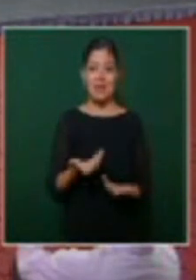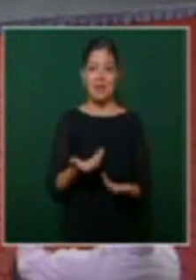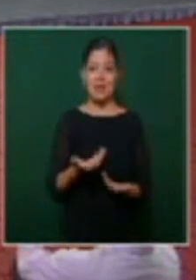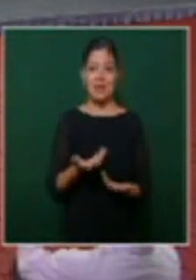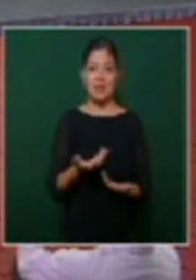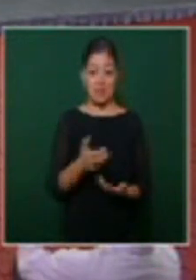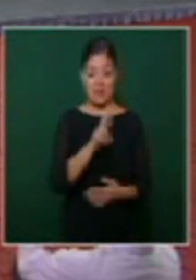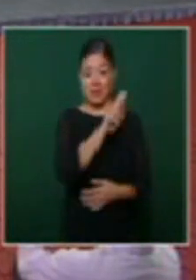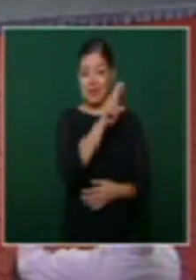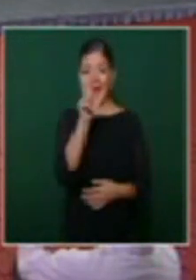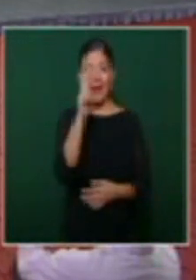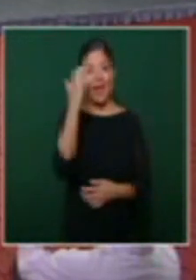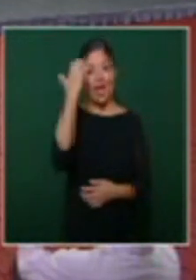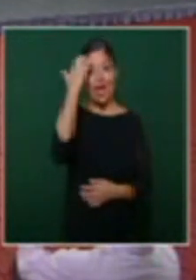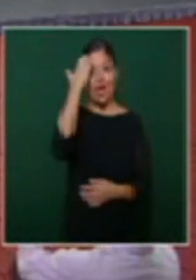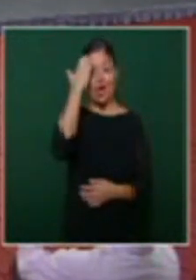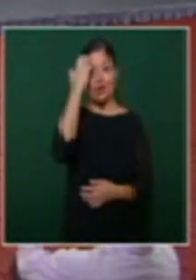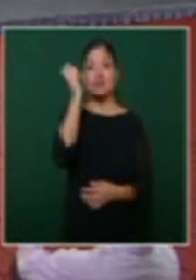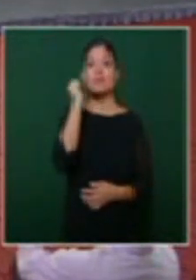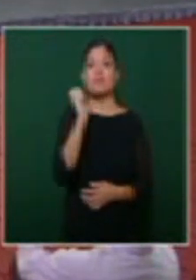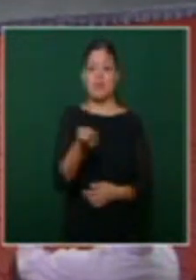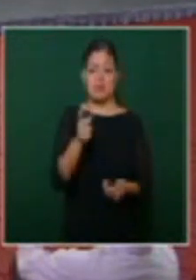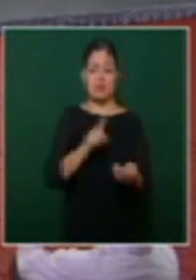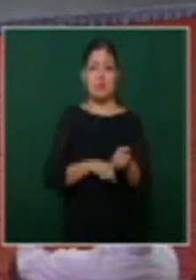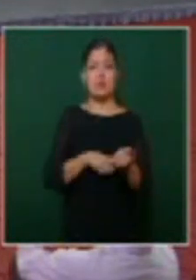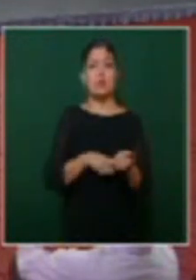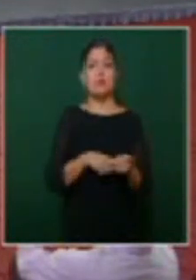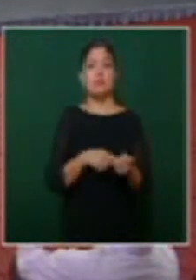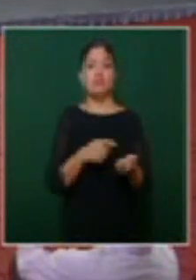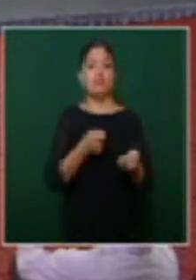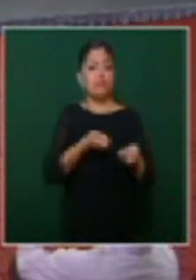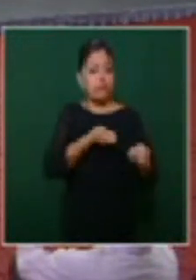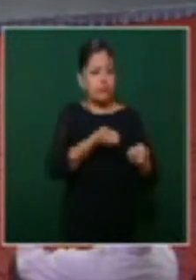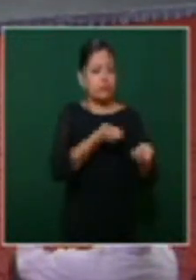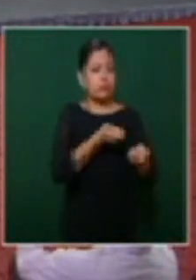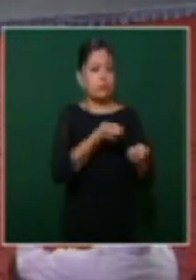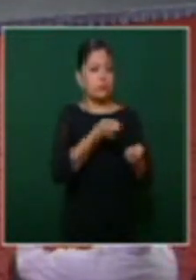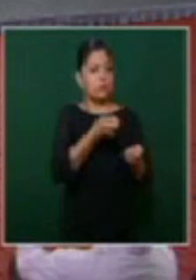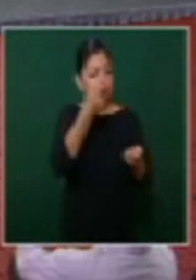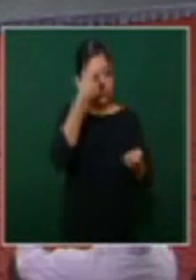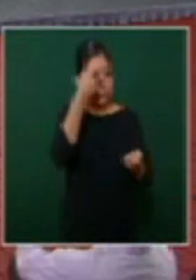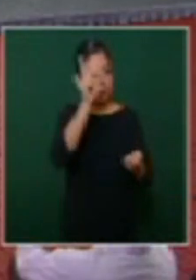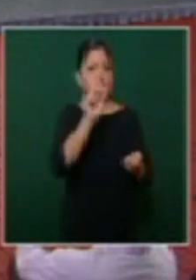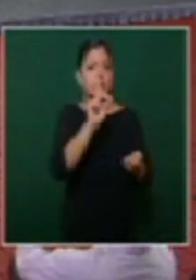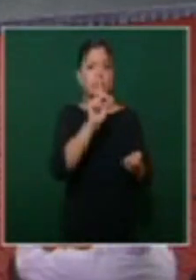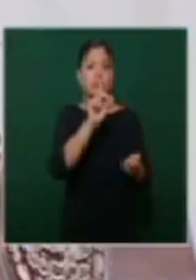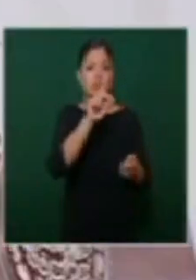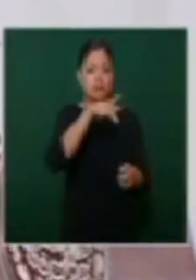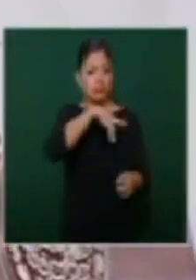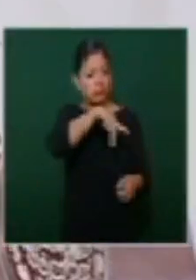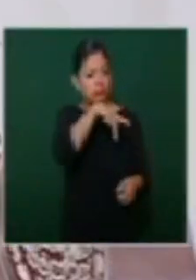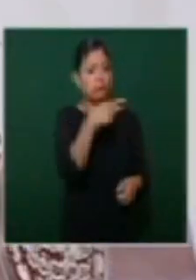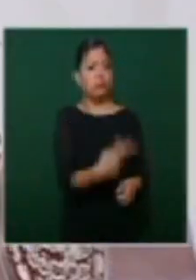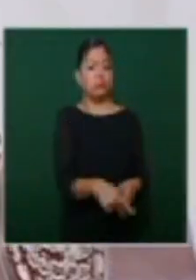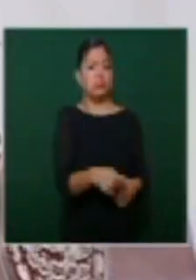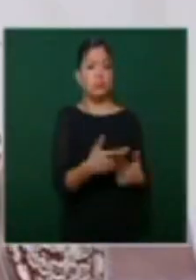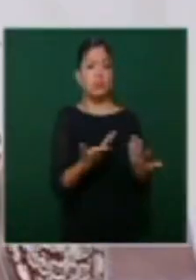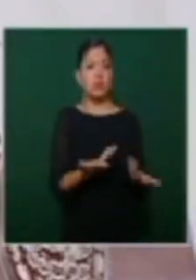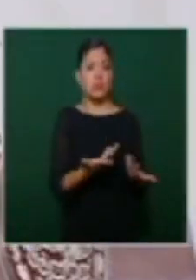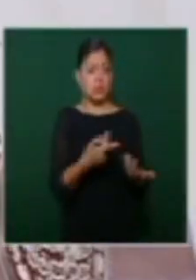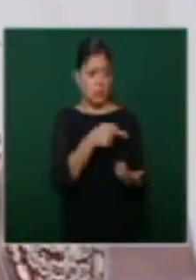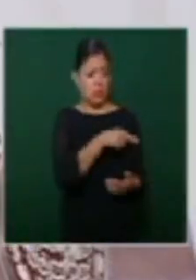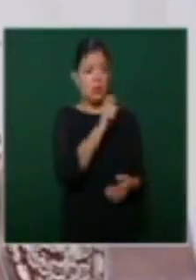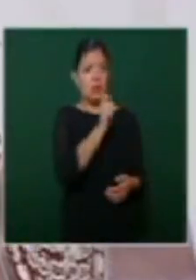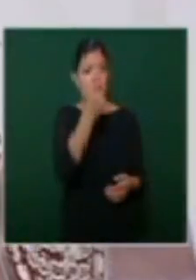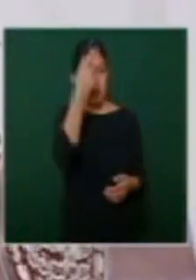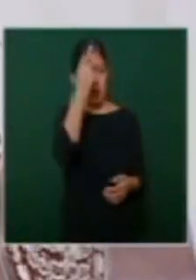de los órganos electorales para hacer de las suyas. Por eso es tan importante que no lo permitamos. Y yo soy una convencida